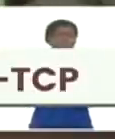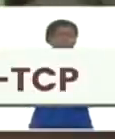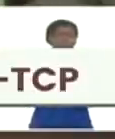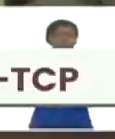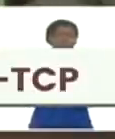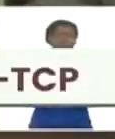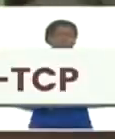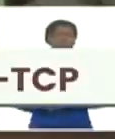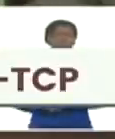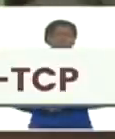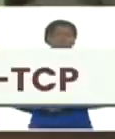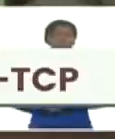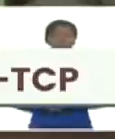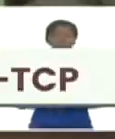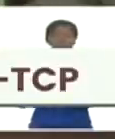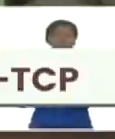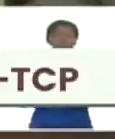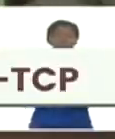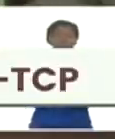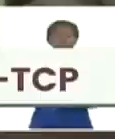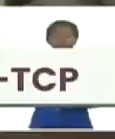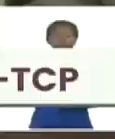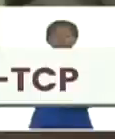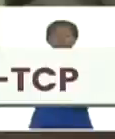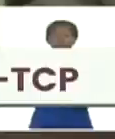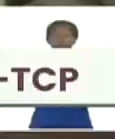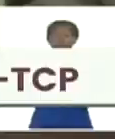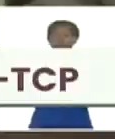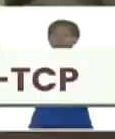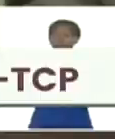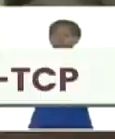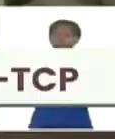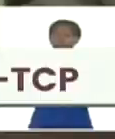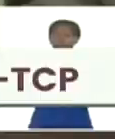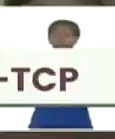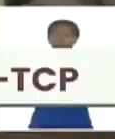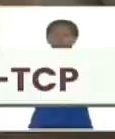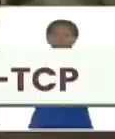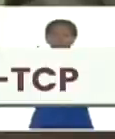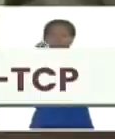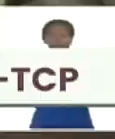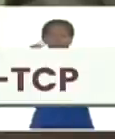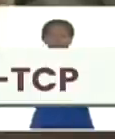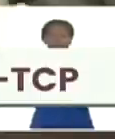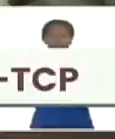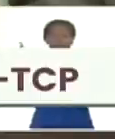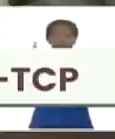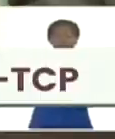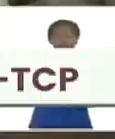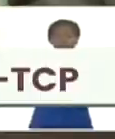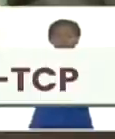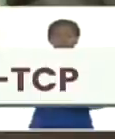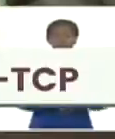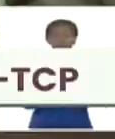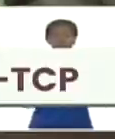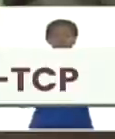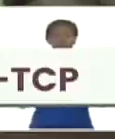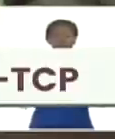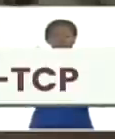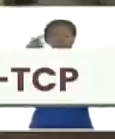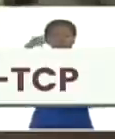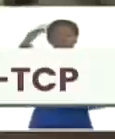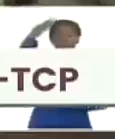Una vez que usted ponga un pie en Estados Unidos, la tierra de la gloria, la libertad y la abundancia, y todas las oportunidades,